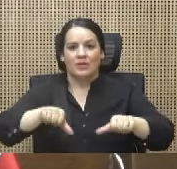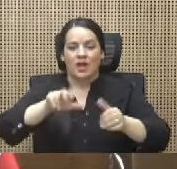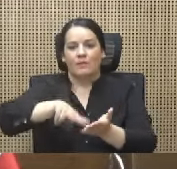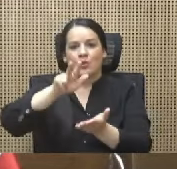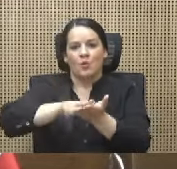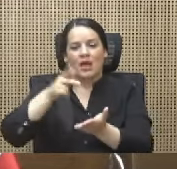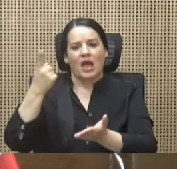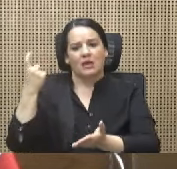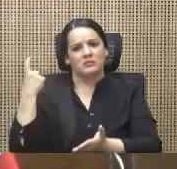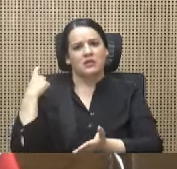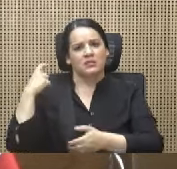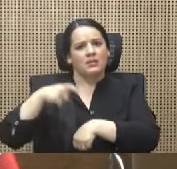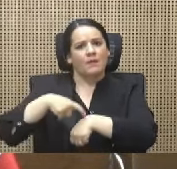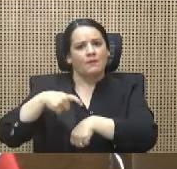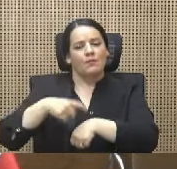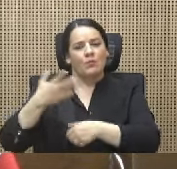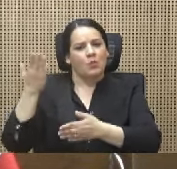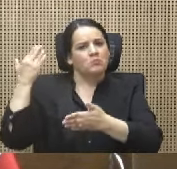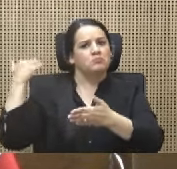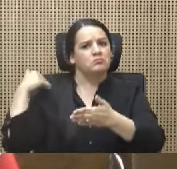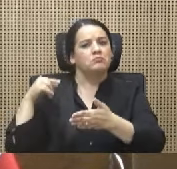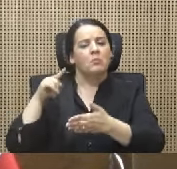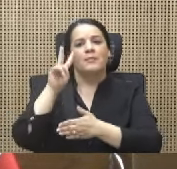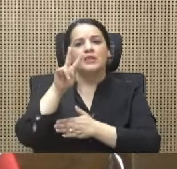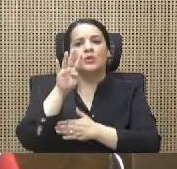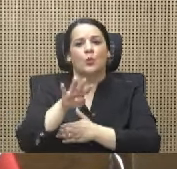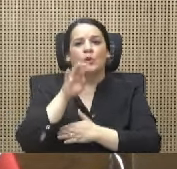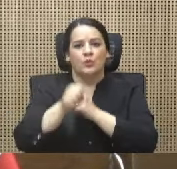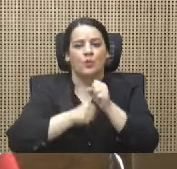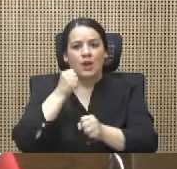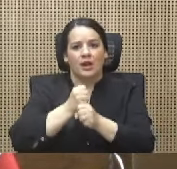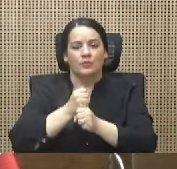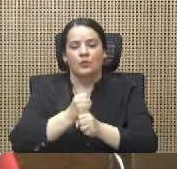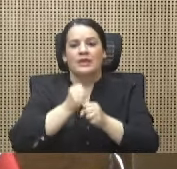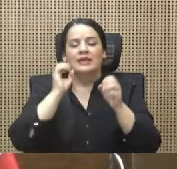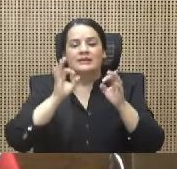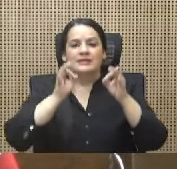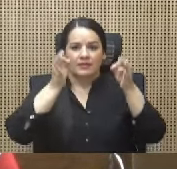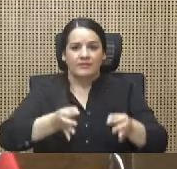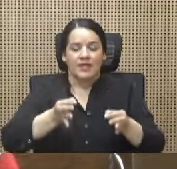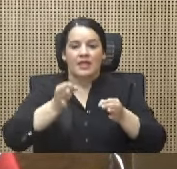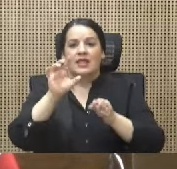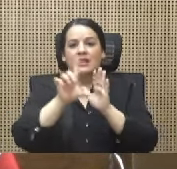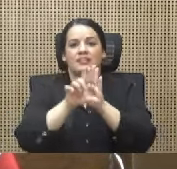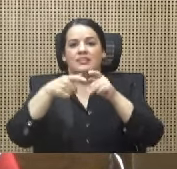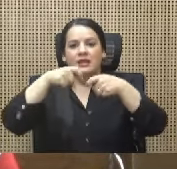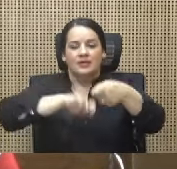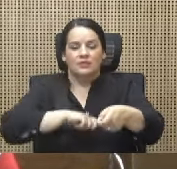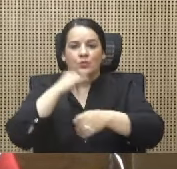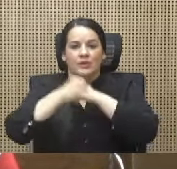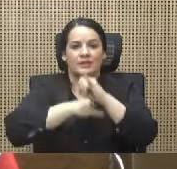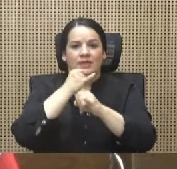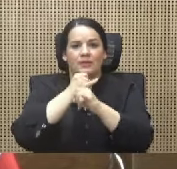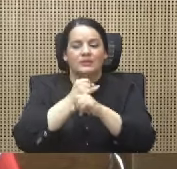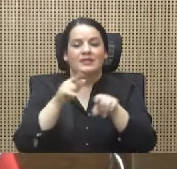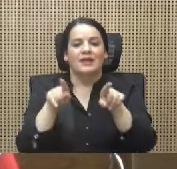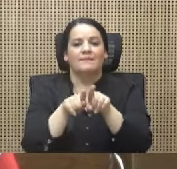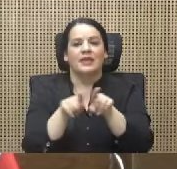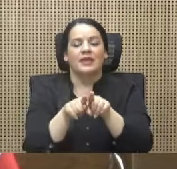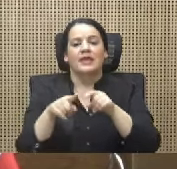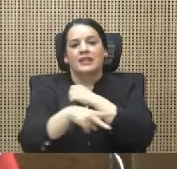ya ratillo, hace 24 años, y se define el delito transnacional, digamos, importante. La